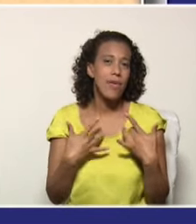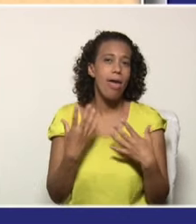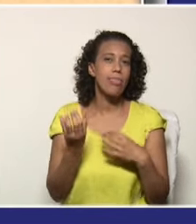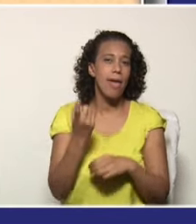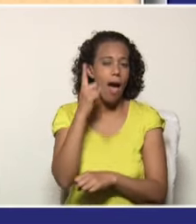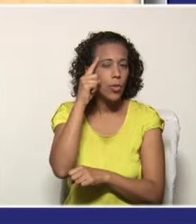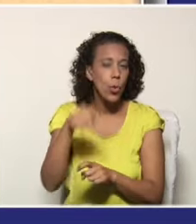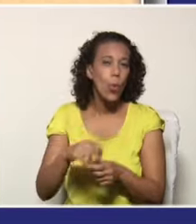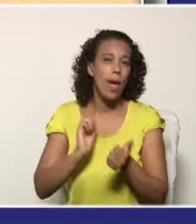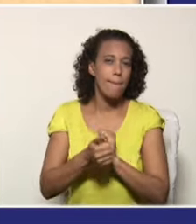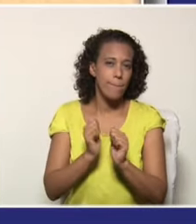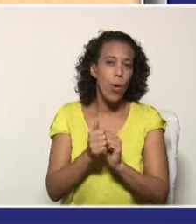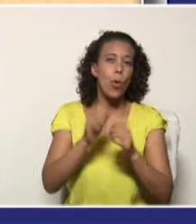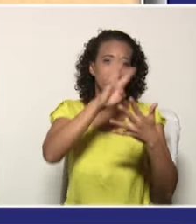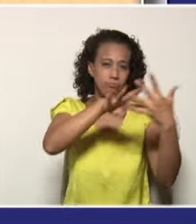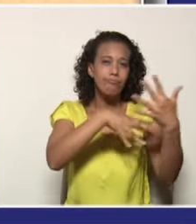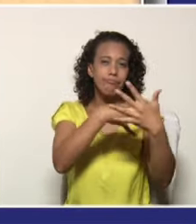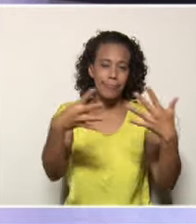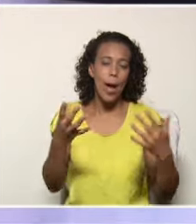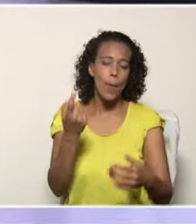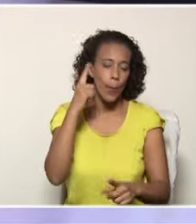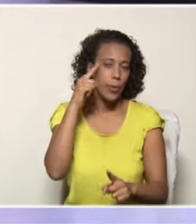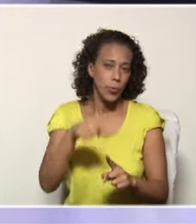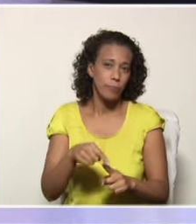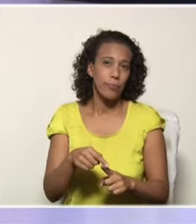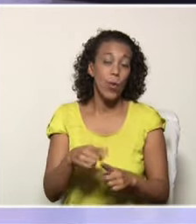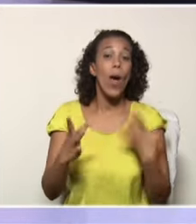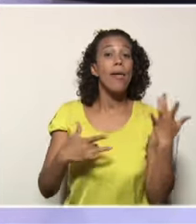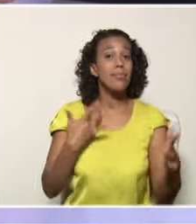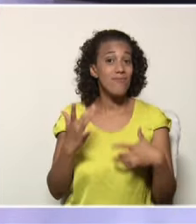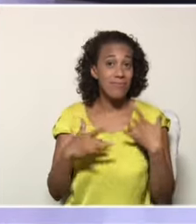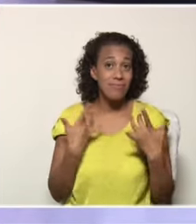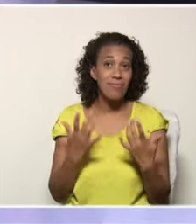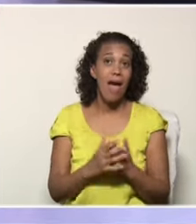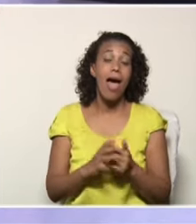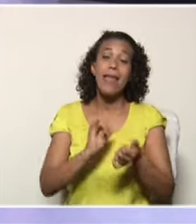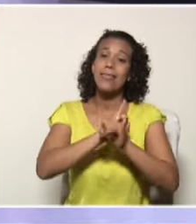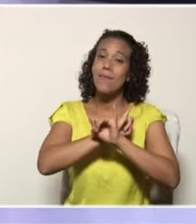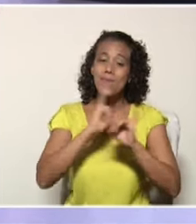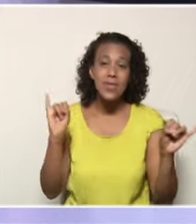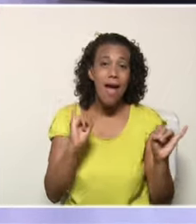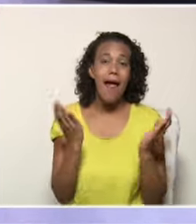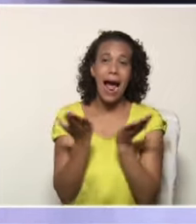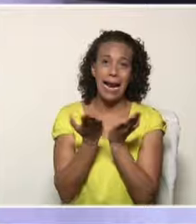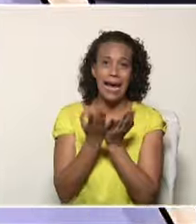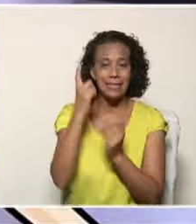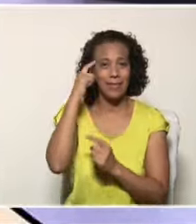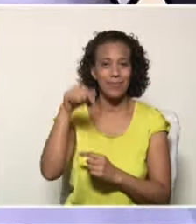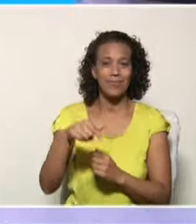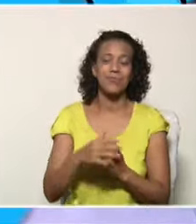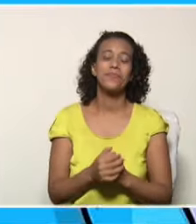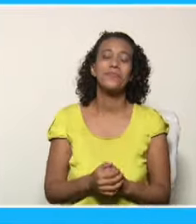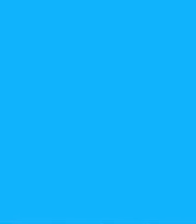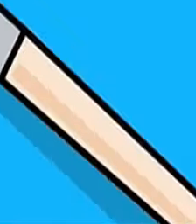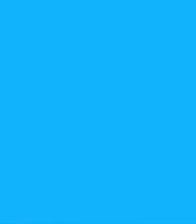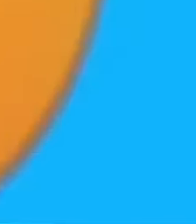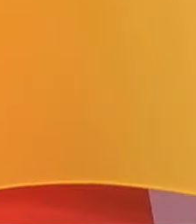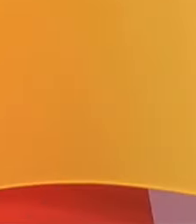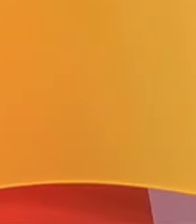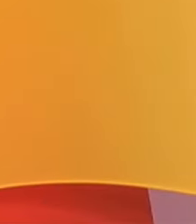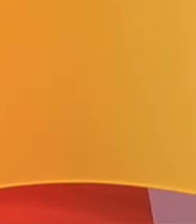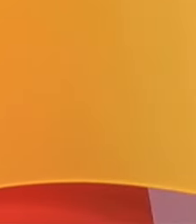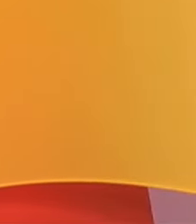actividades o deportes anaeróbicos. Con estas actividades hemos culminado nuestra clase de hoy.